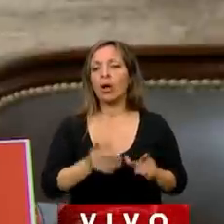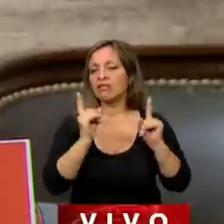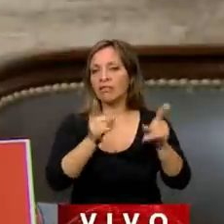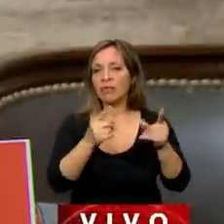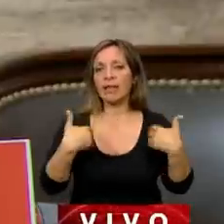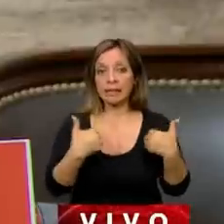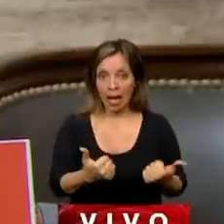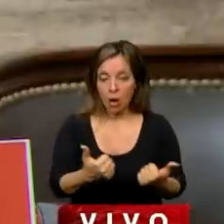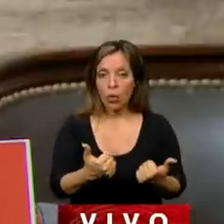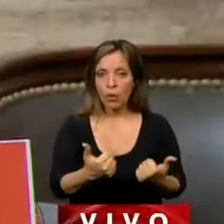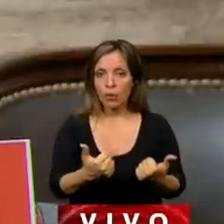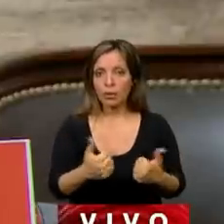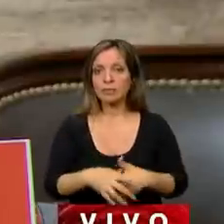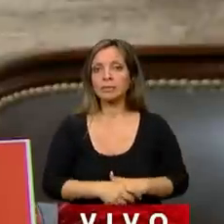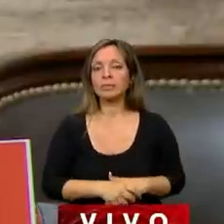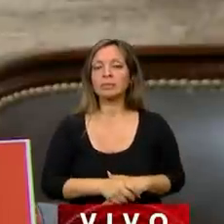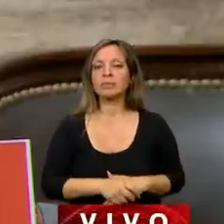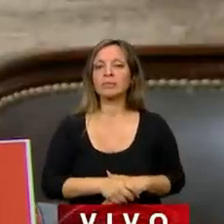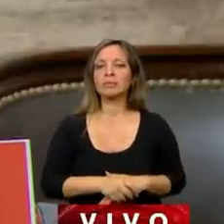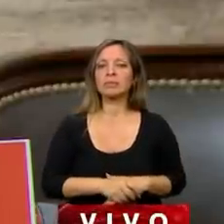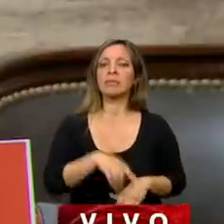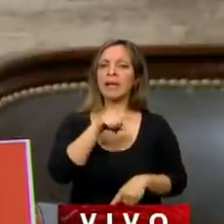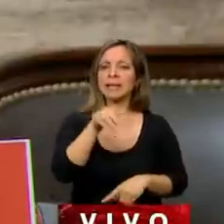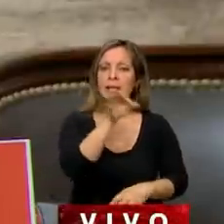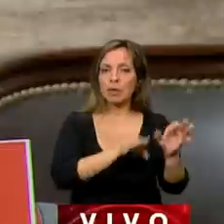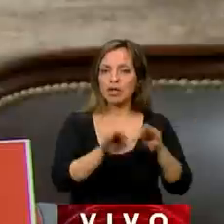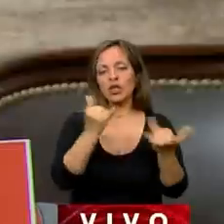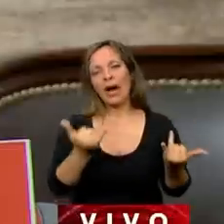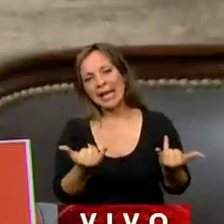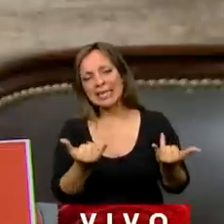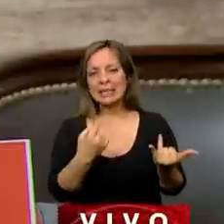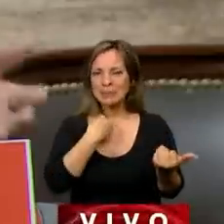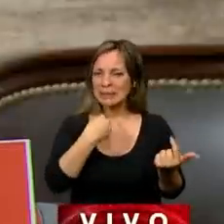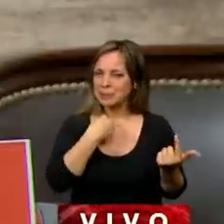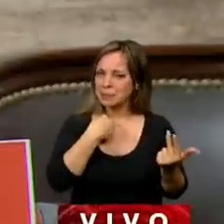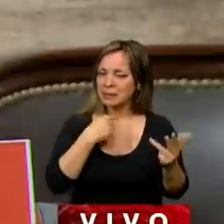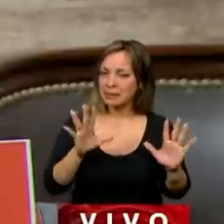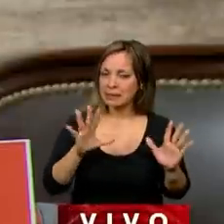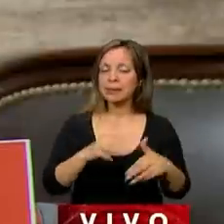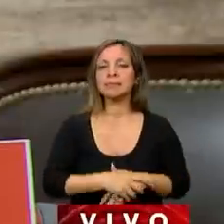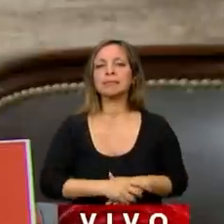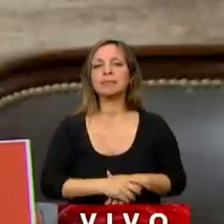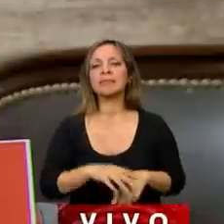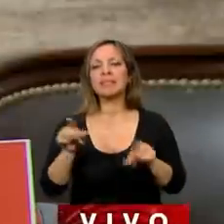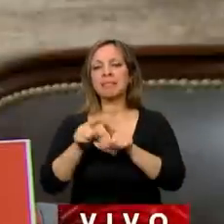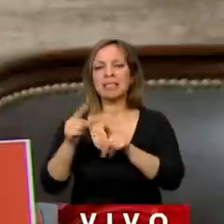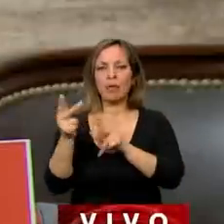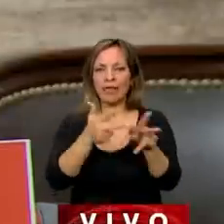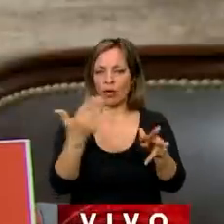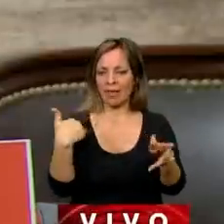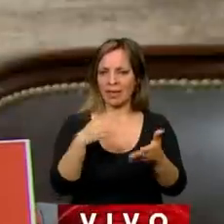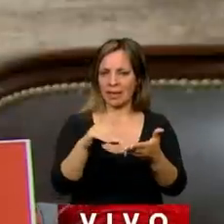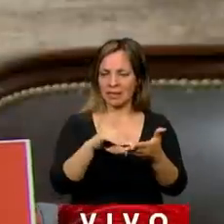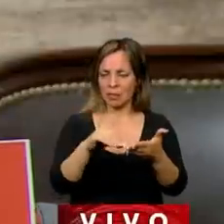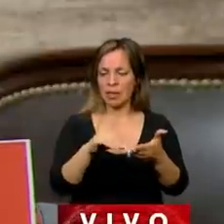salud tiene varios baches, entre ellos, como marcó la diputada